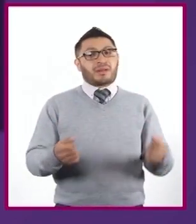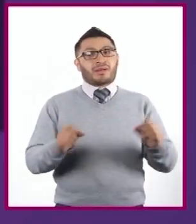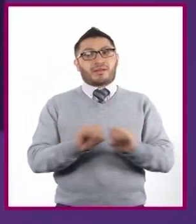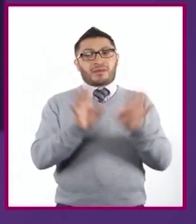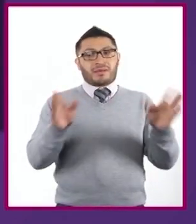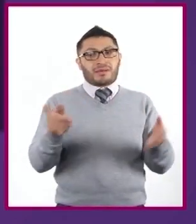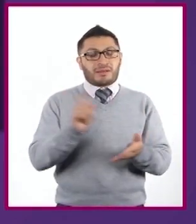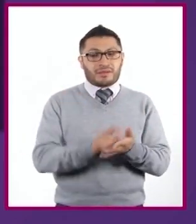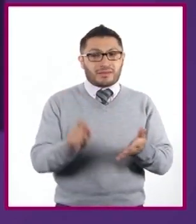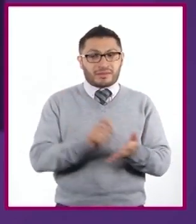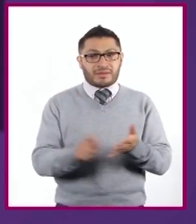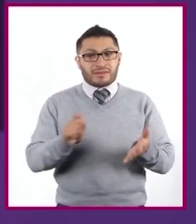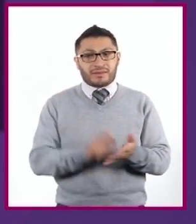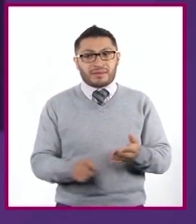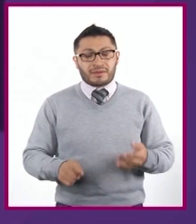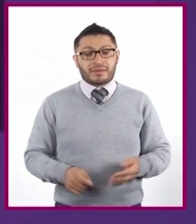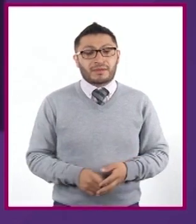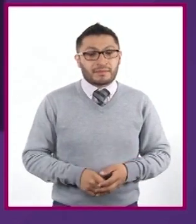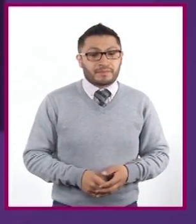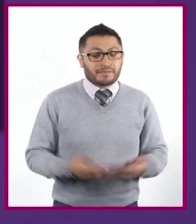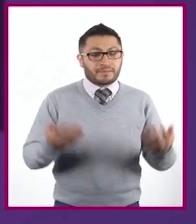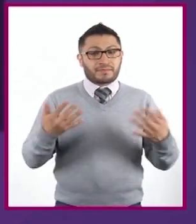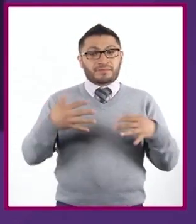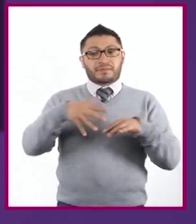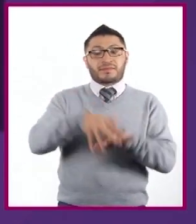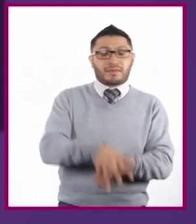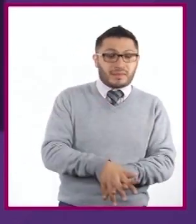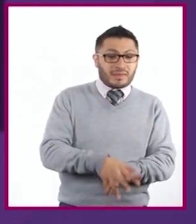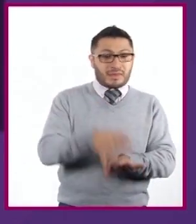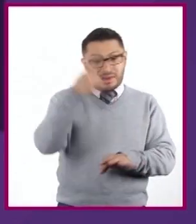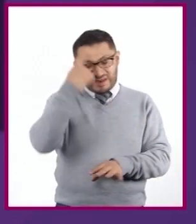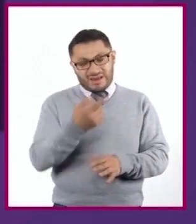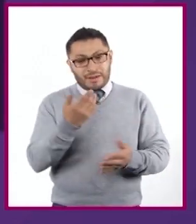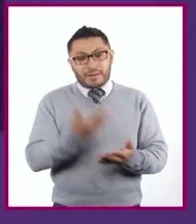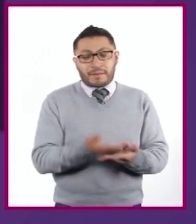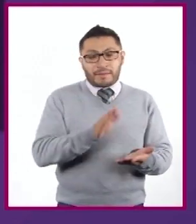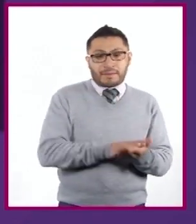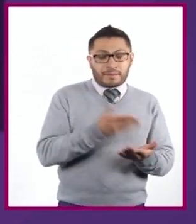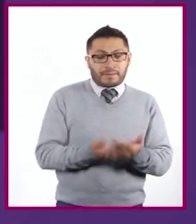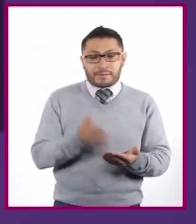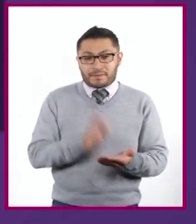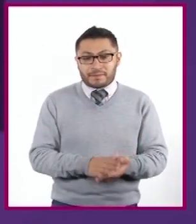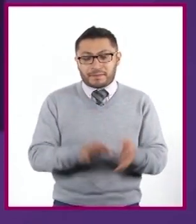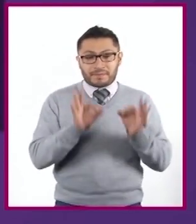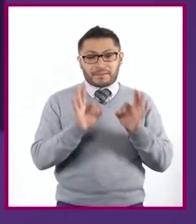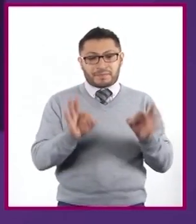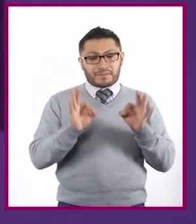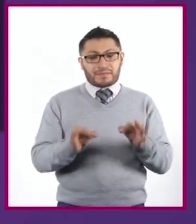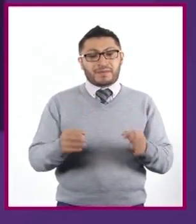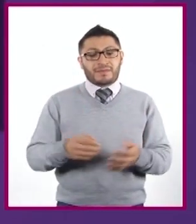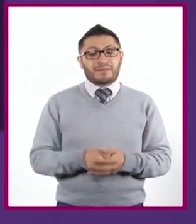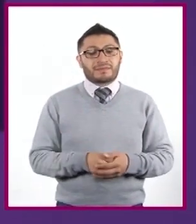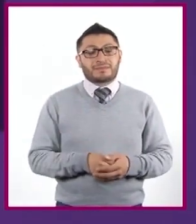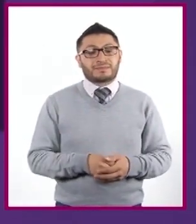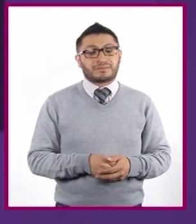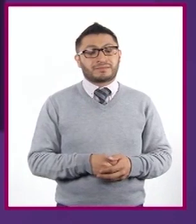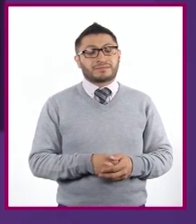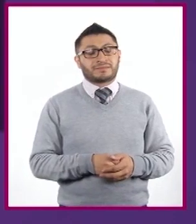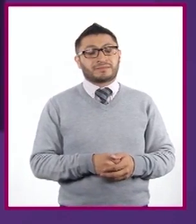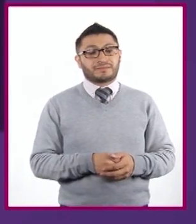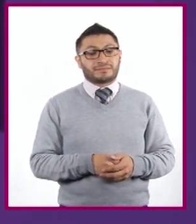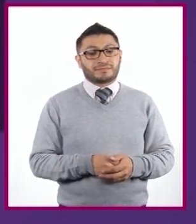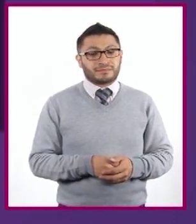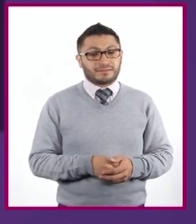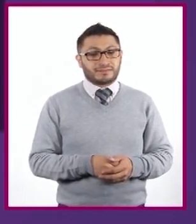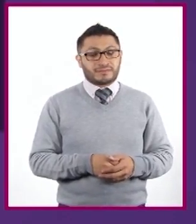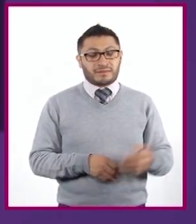texto. Lo integramos para empanizarlo muy bien por ambos lados con